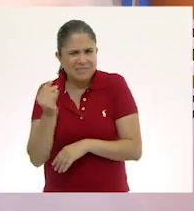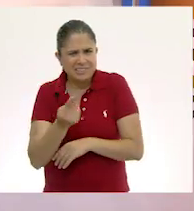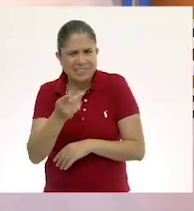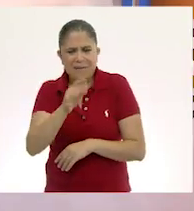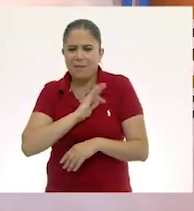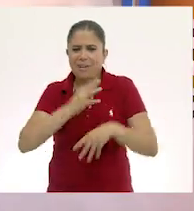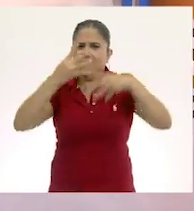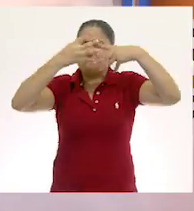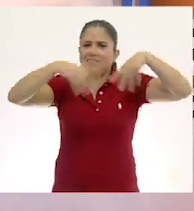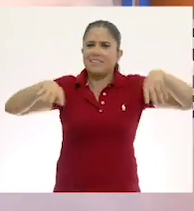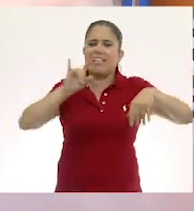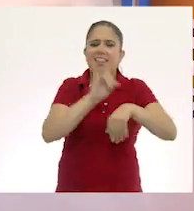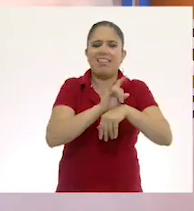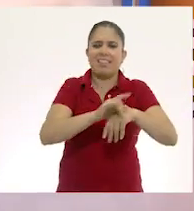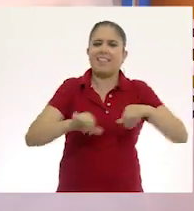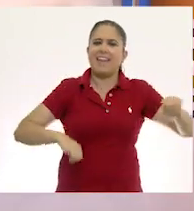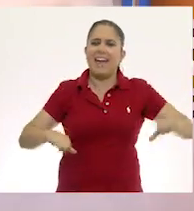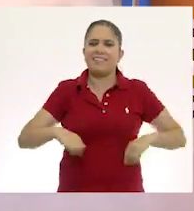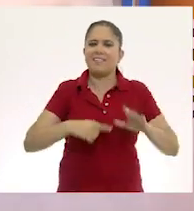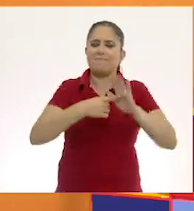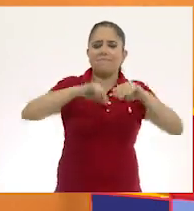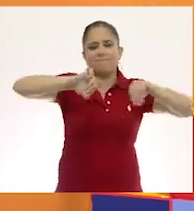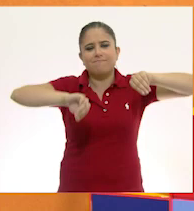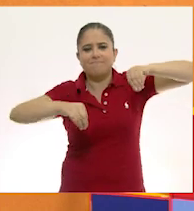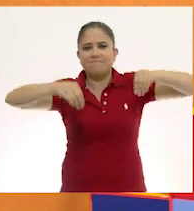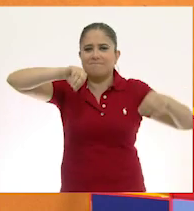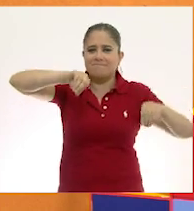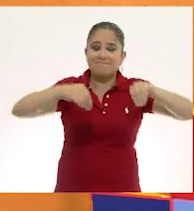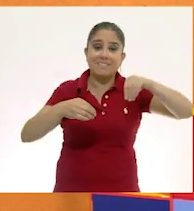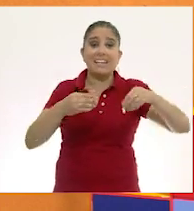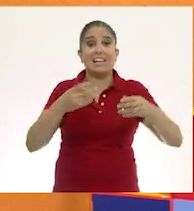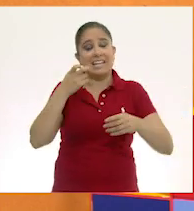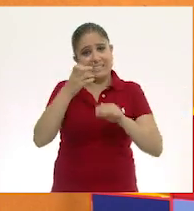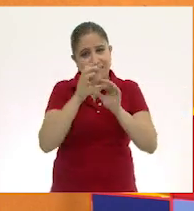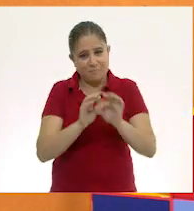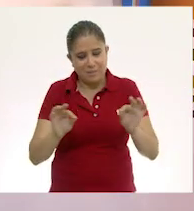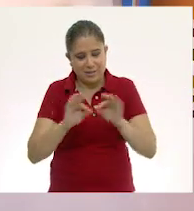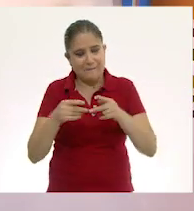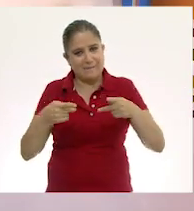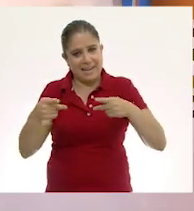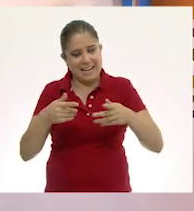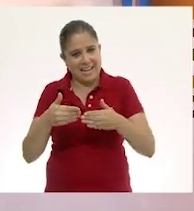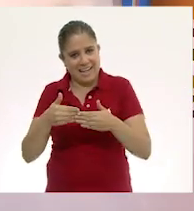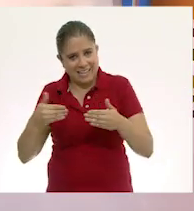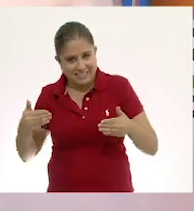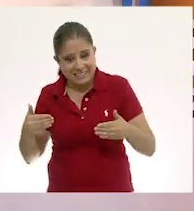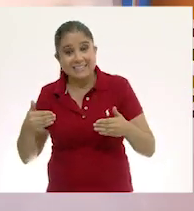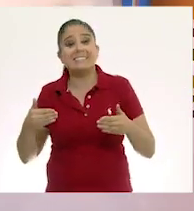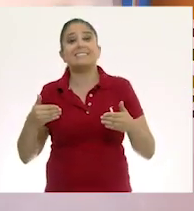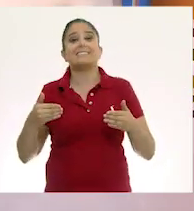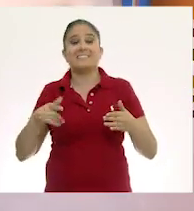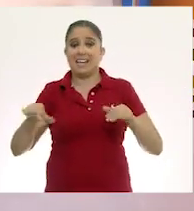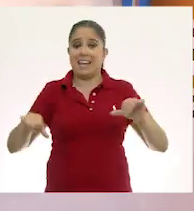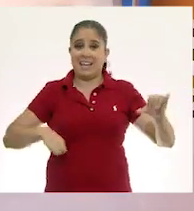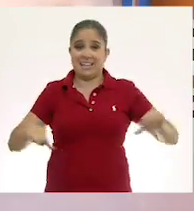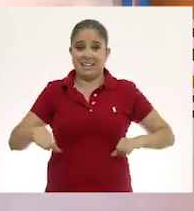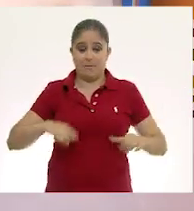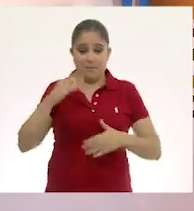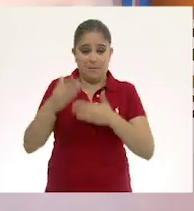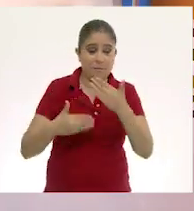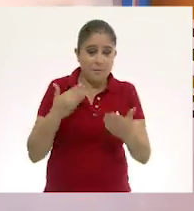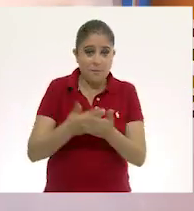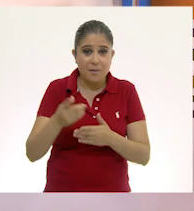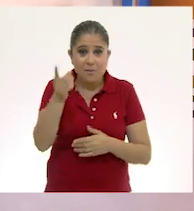ya nos divertimos y la pasamos muy bien. Pero lo importante es que sea muy bien planeado. Exactamente. Y que entonces la actividad que vamos a